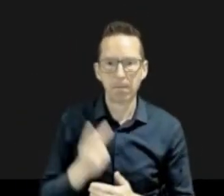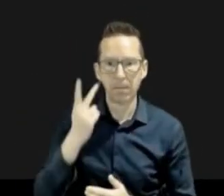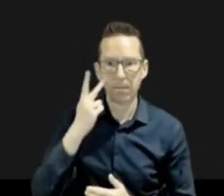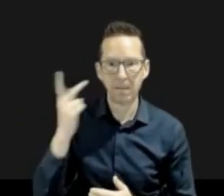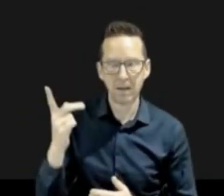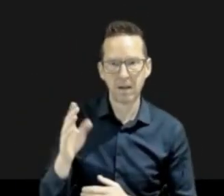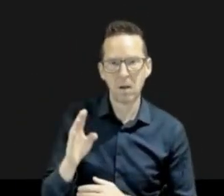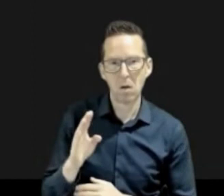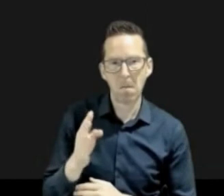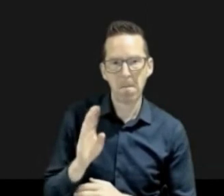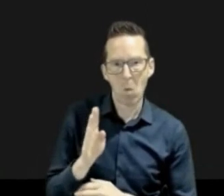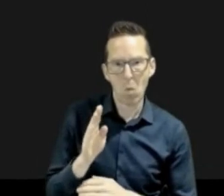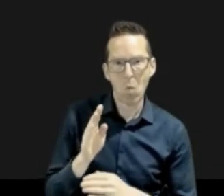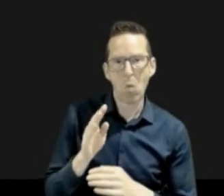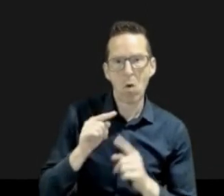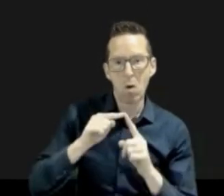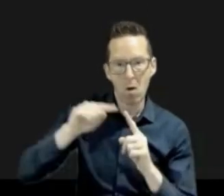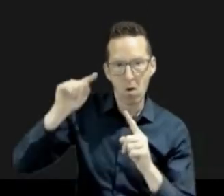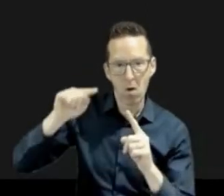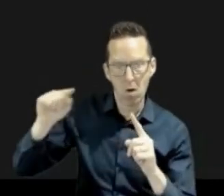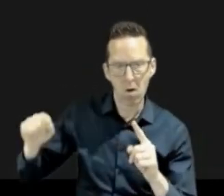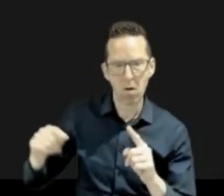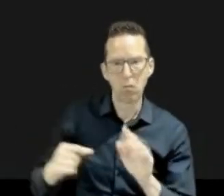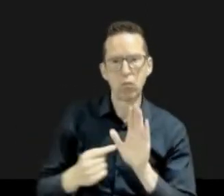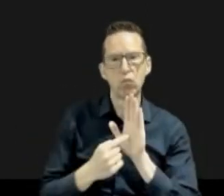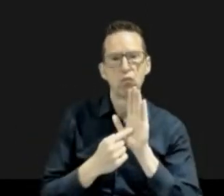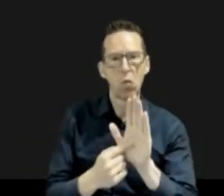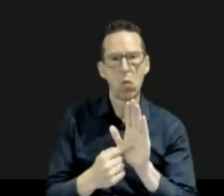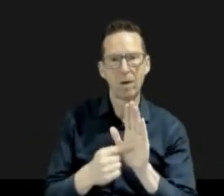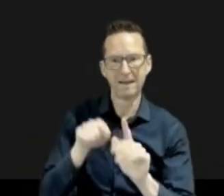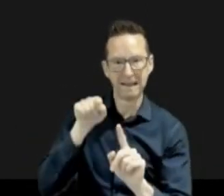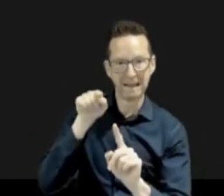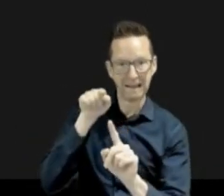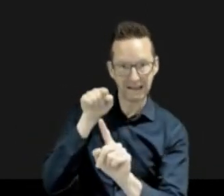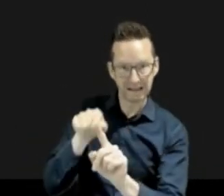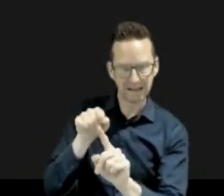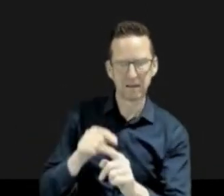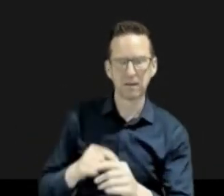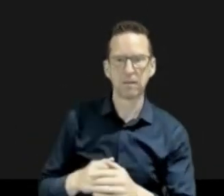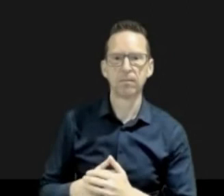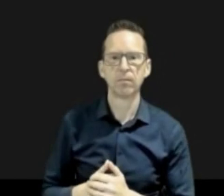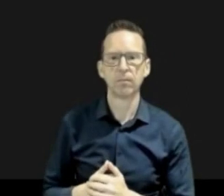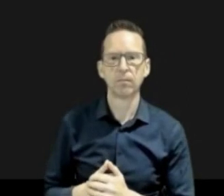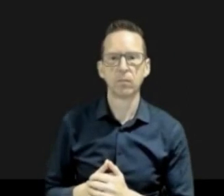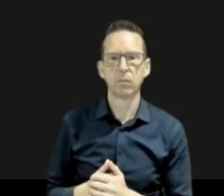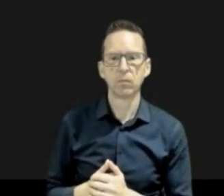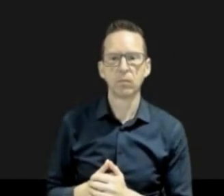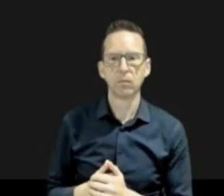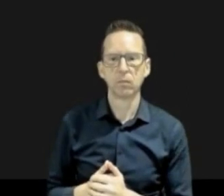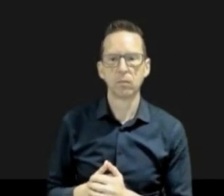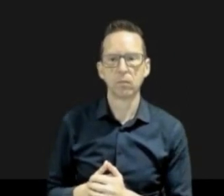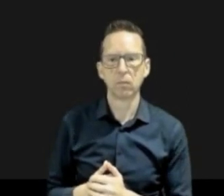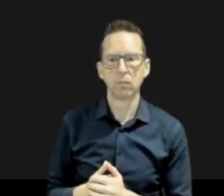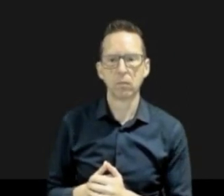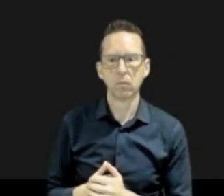que la inundaciones comienza en la ciudad de San Pablo y que fue detectada